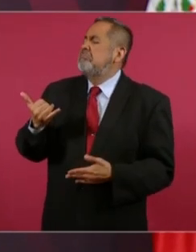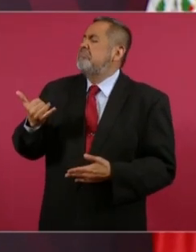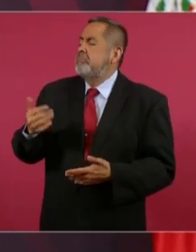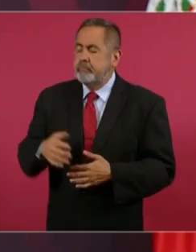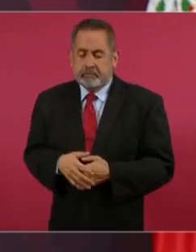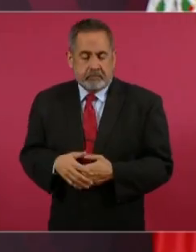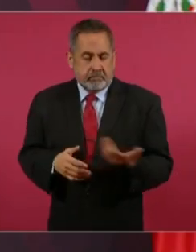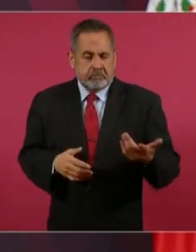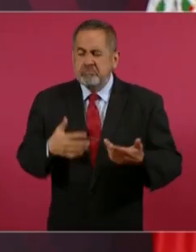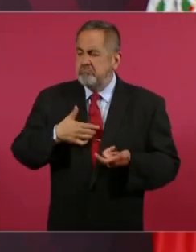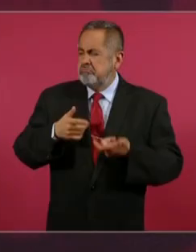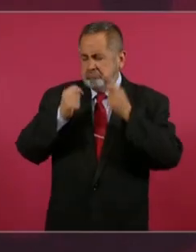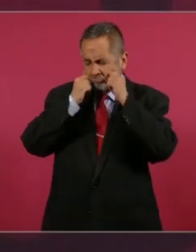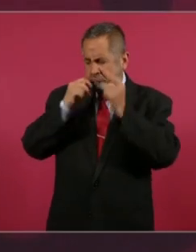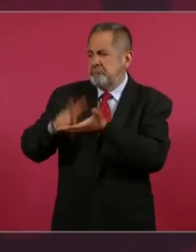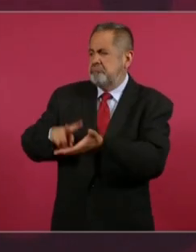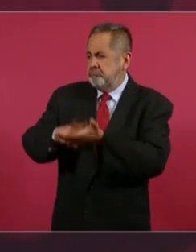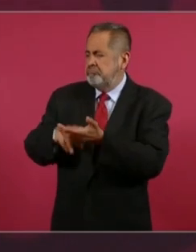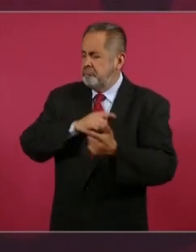que se valía de todo.